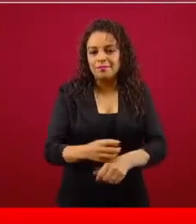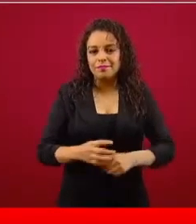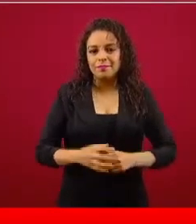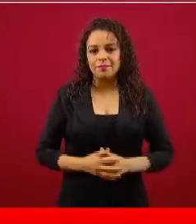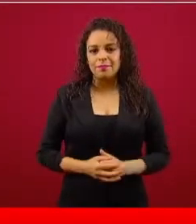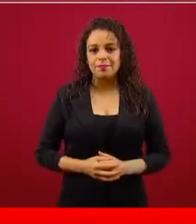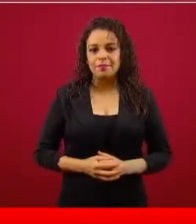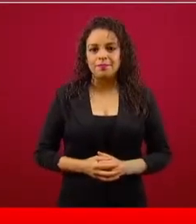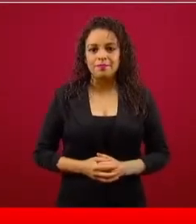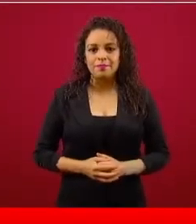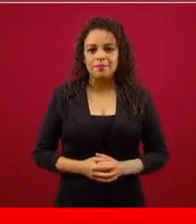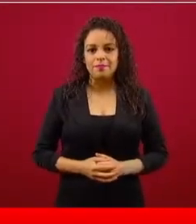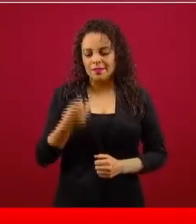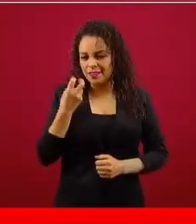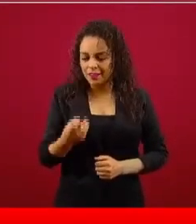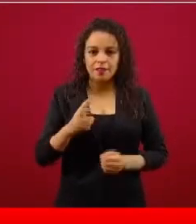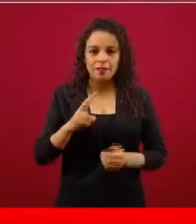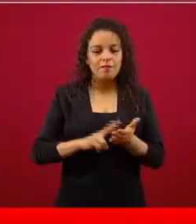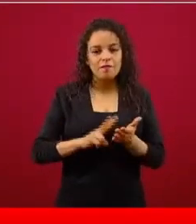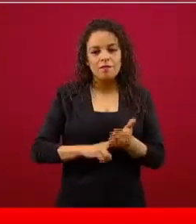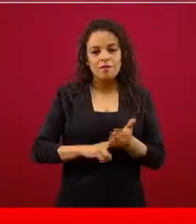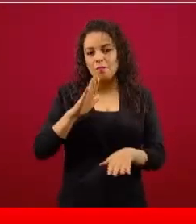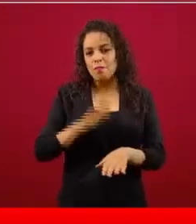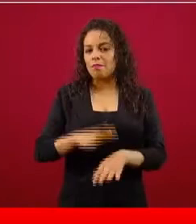Eso es lo más importante de todo. Por eso,